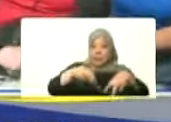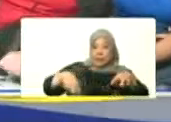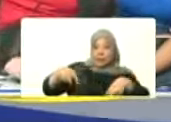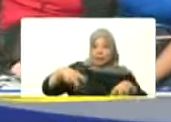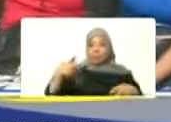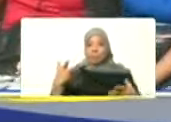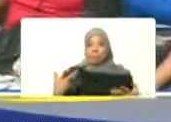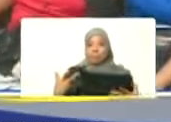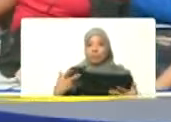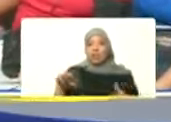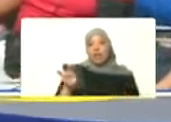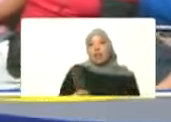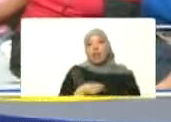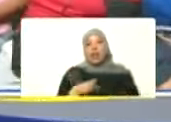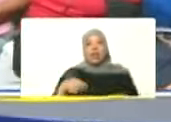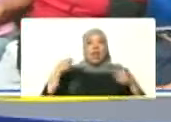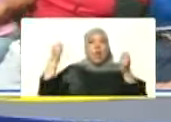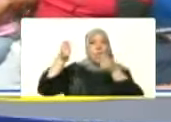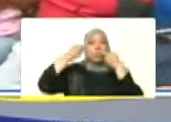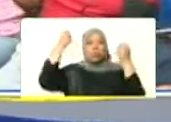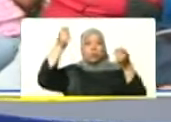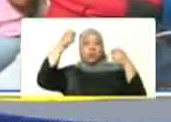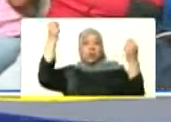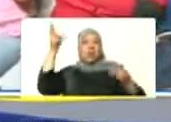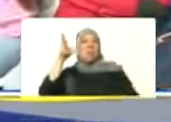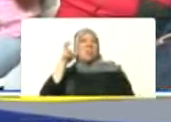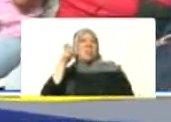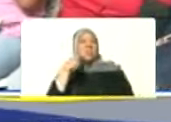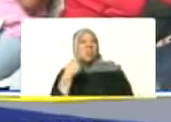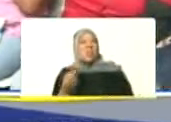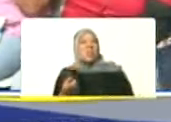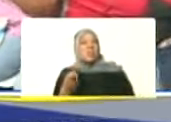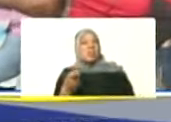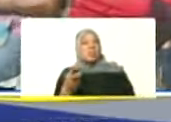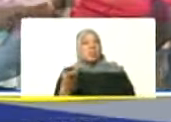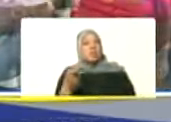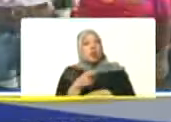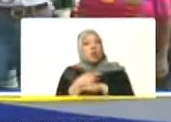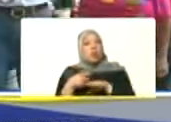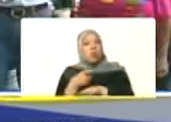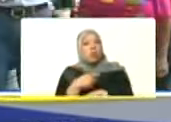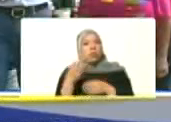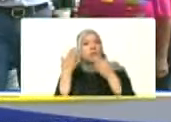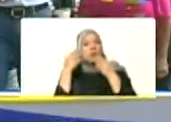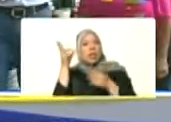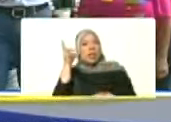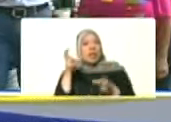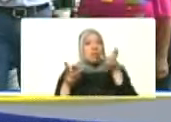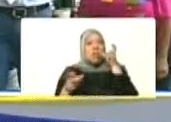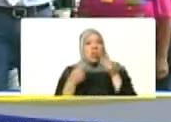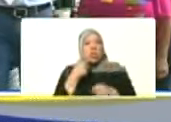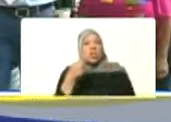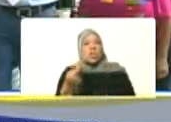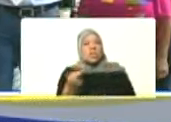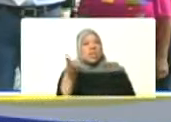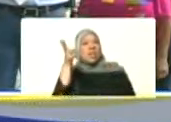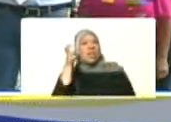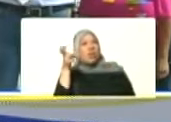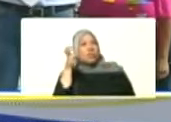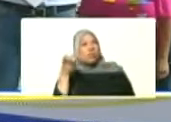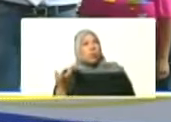Bueno, ahí están cantando sus consignas. ¿Qué cantan? Va a ver, Héctor, te doy el pase, yo quiero escuchar qué están cantando por allá.